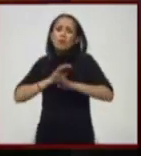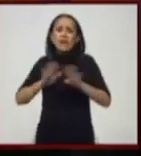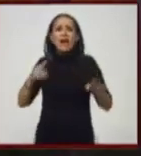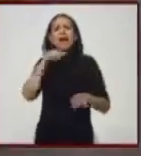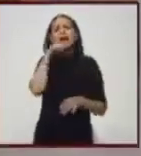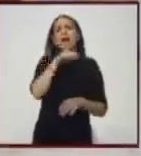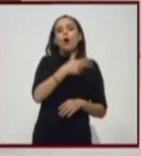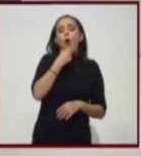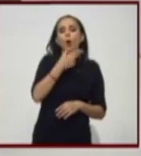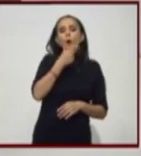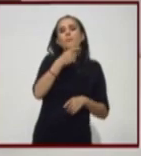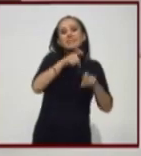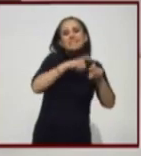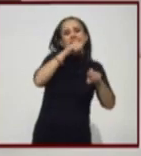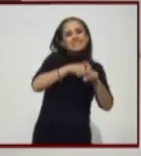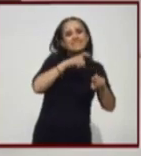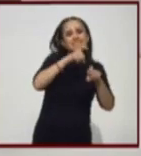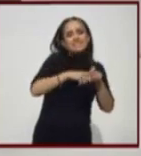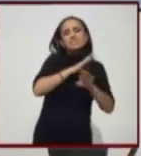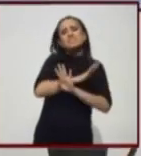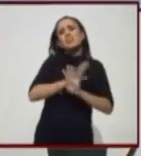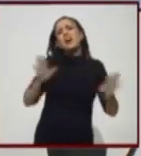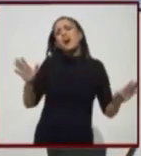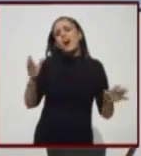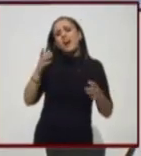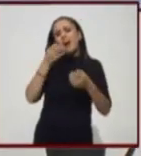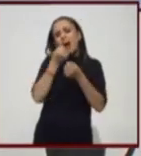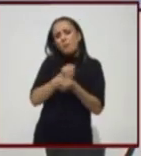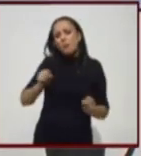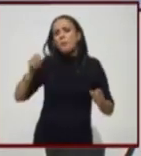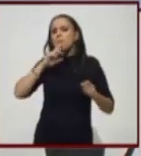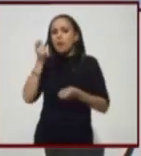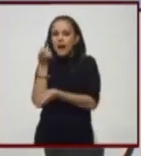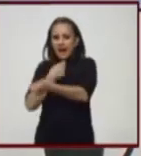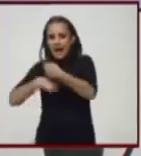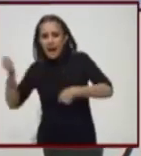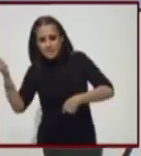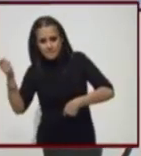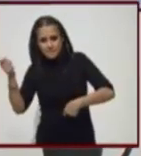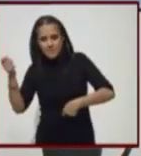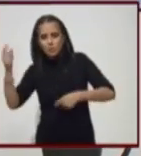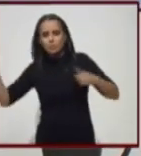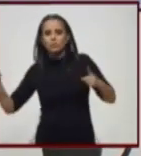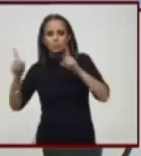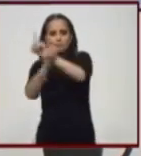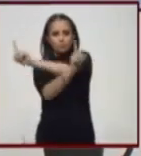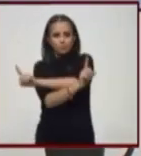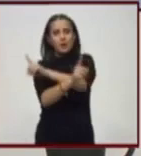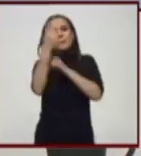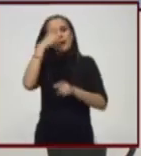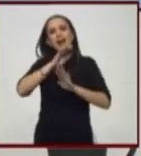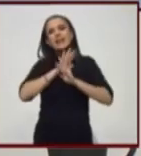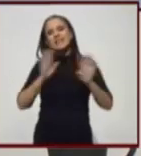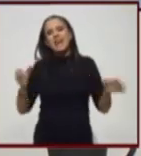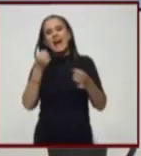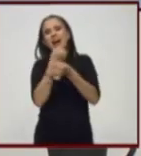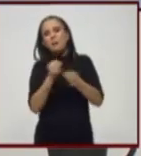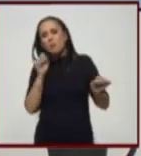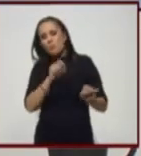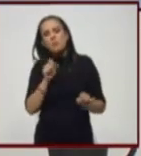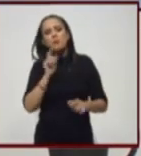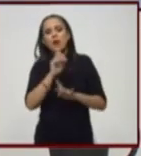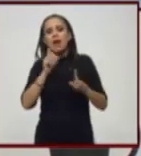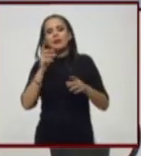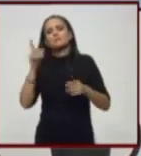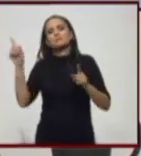está harto de divertir a su rey y entonces intercambian sus roles para ver si pues así salen un poquito del tedio y el